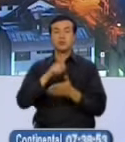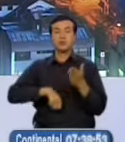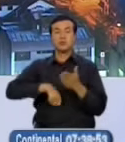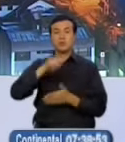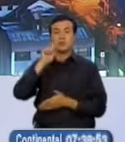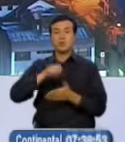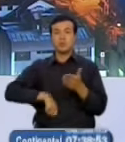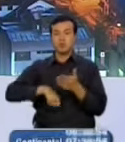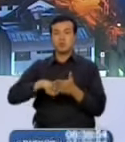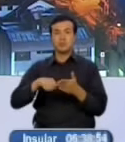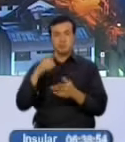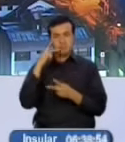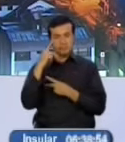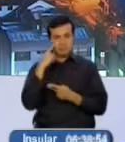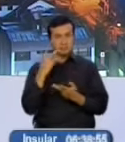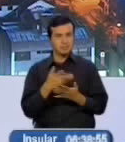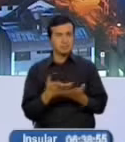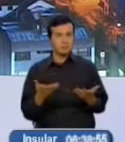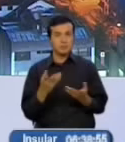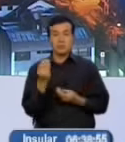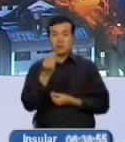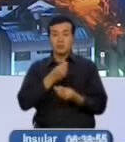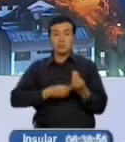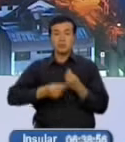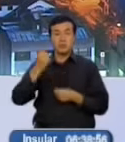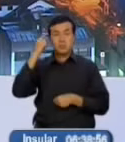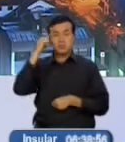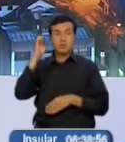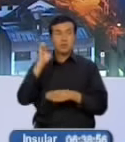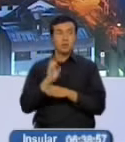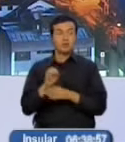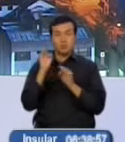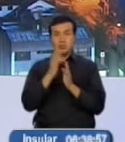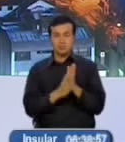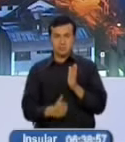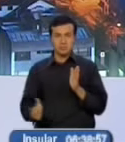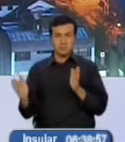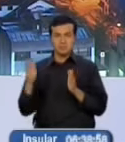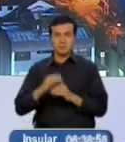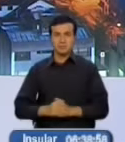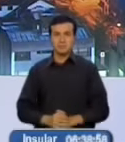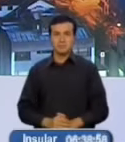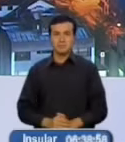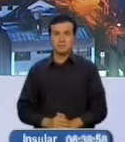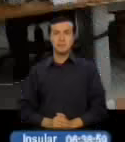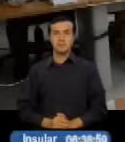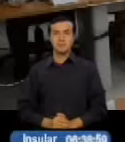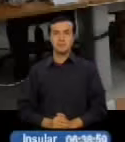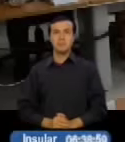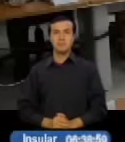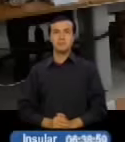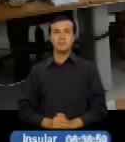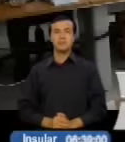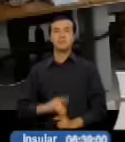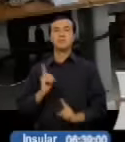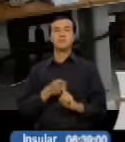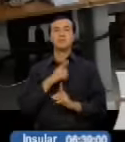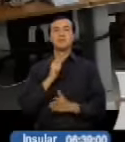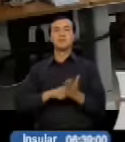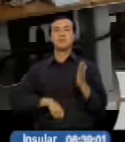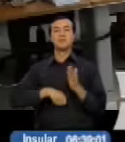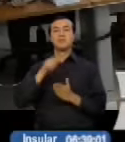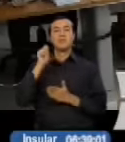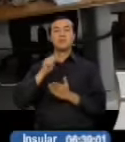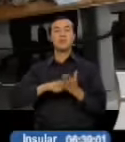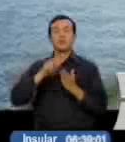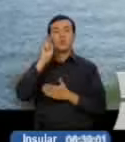varios sectores. Vamos a revisar a continuación la inversión que hace el Gobierno Nacional en estas áreas. El primero de estos contratos estará enfocado al